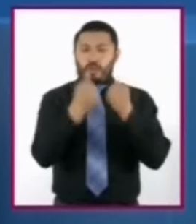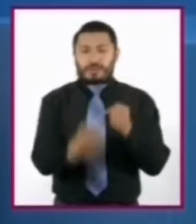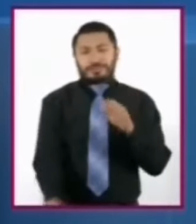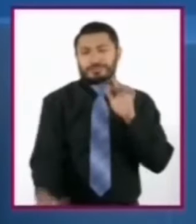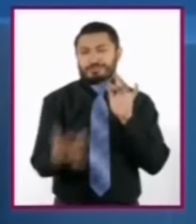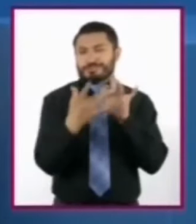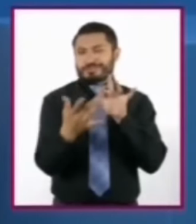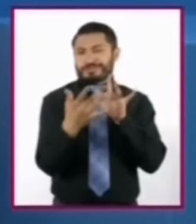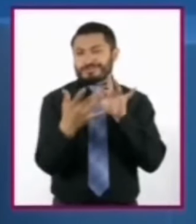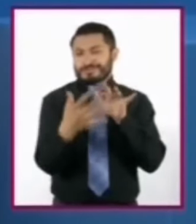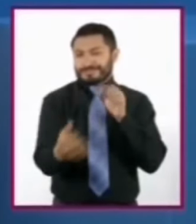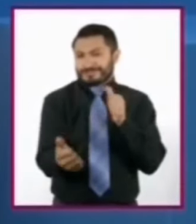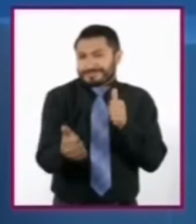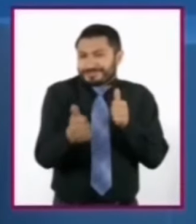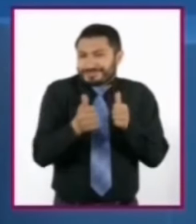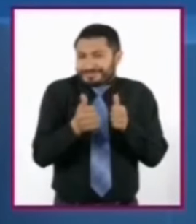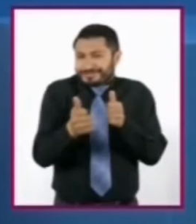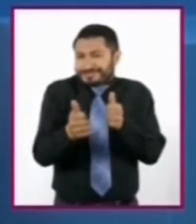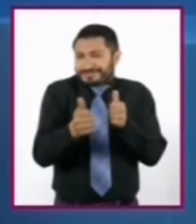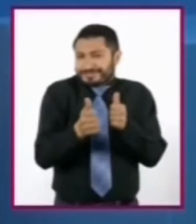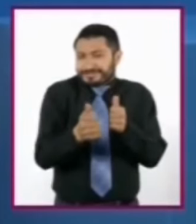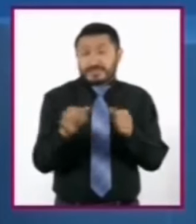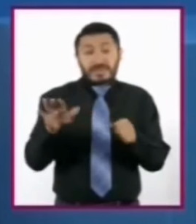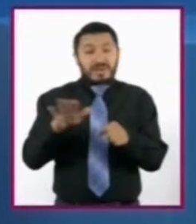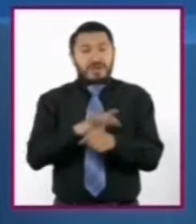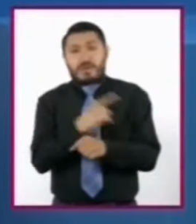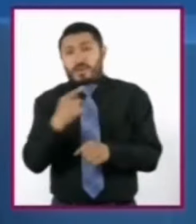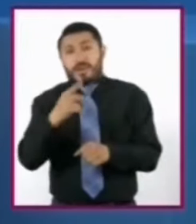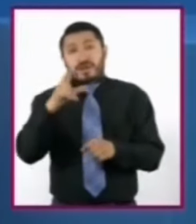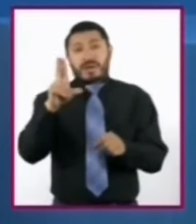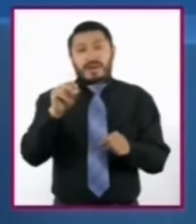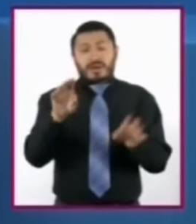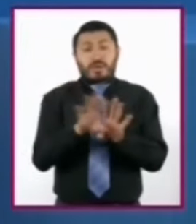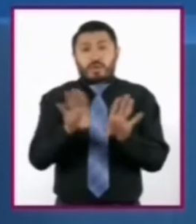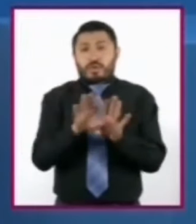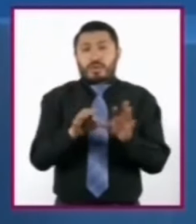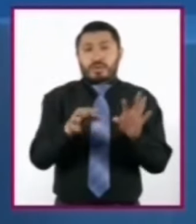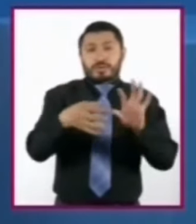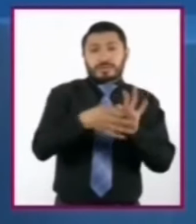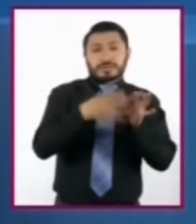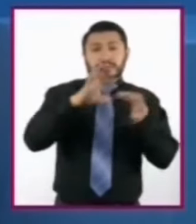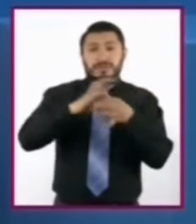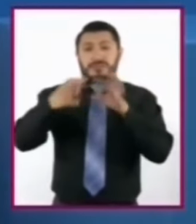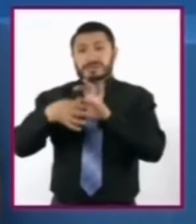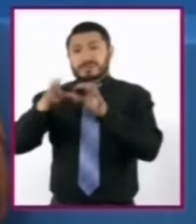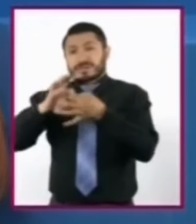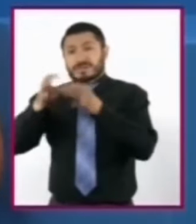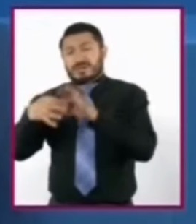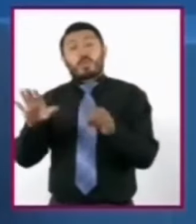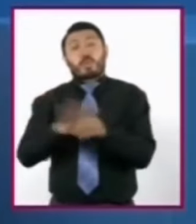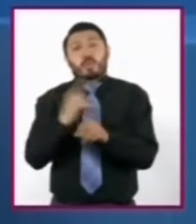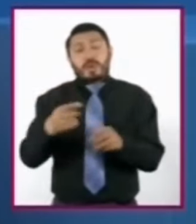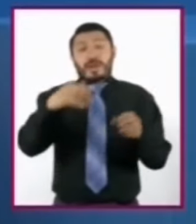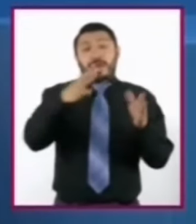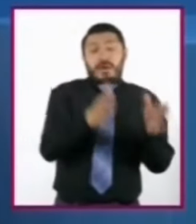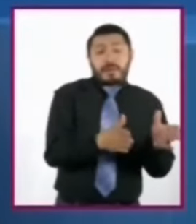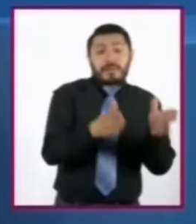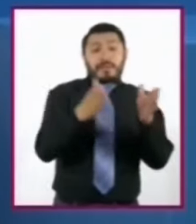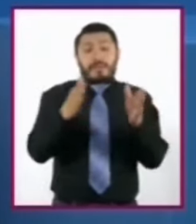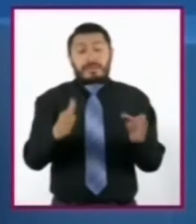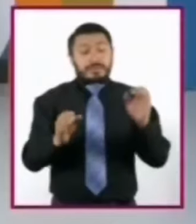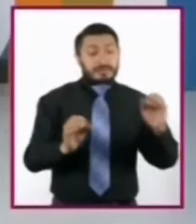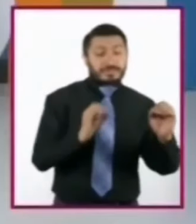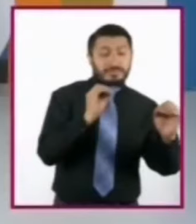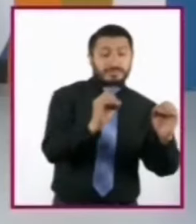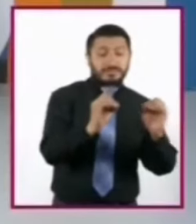las partículas juntas, ¿por qué no están una después de la otra de forma continua? ¿Por qué hay espacios entre